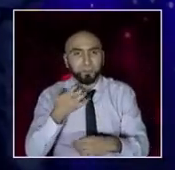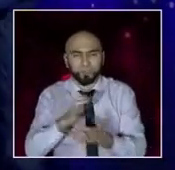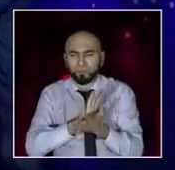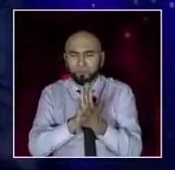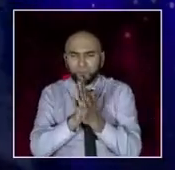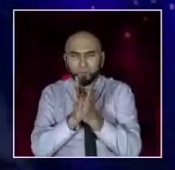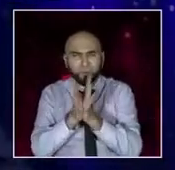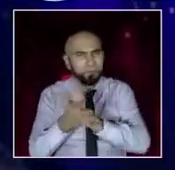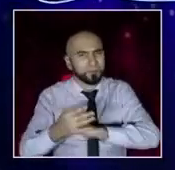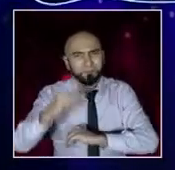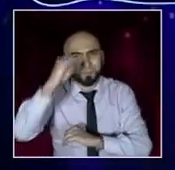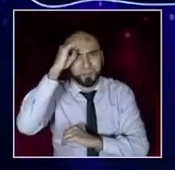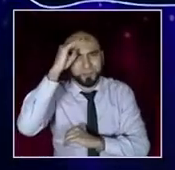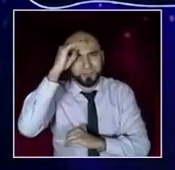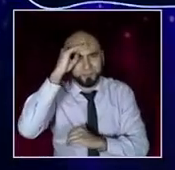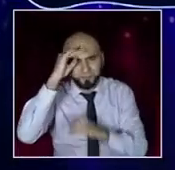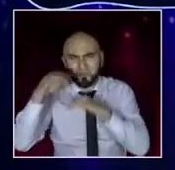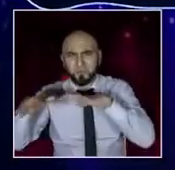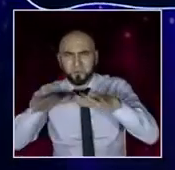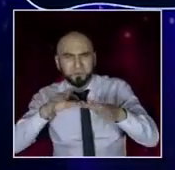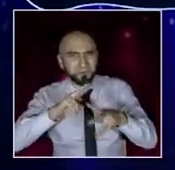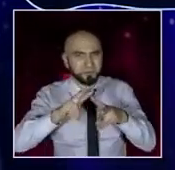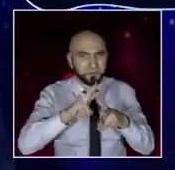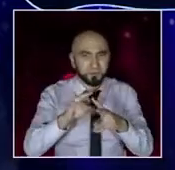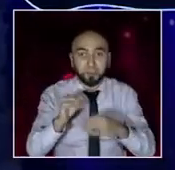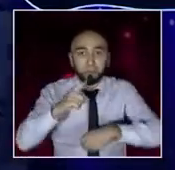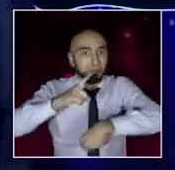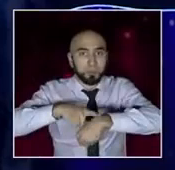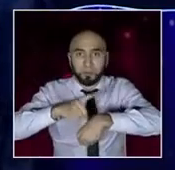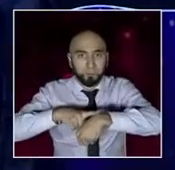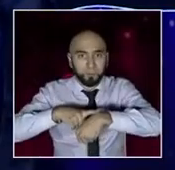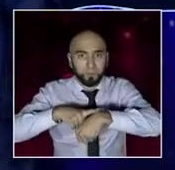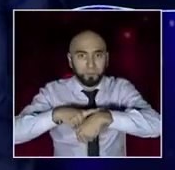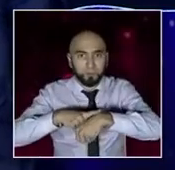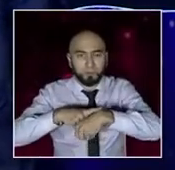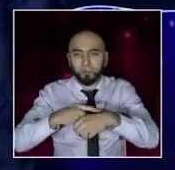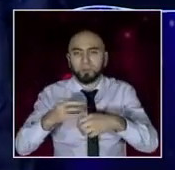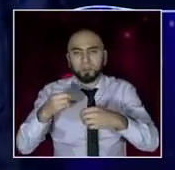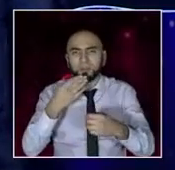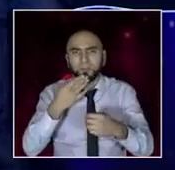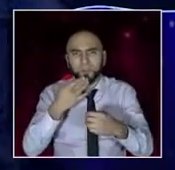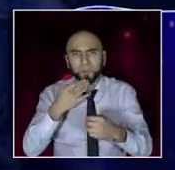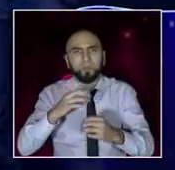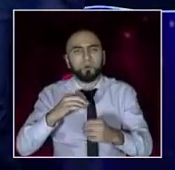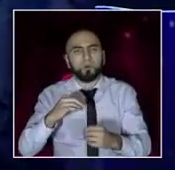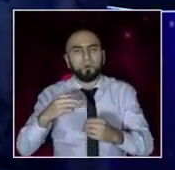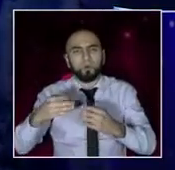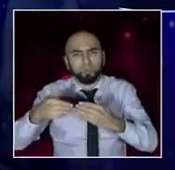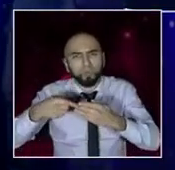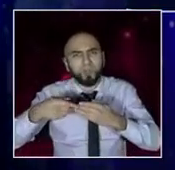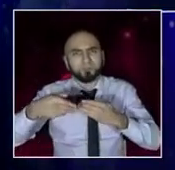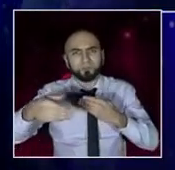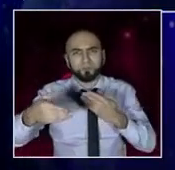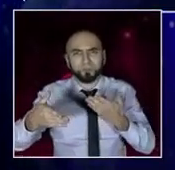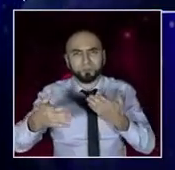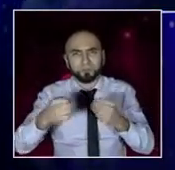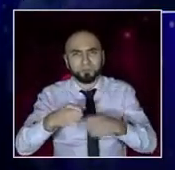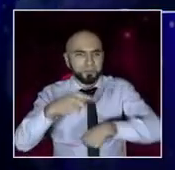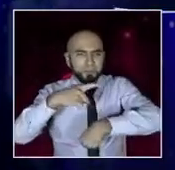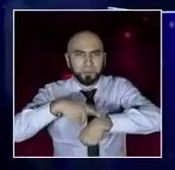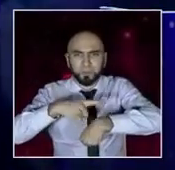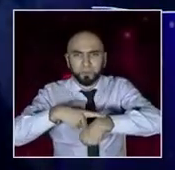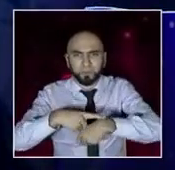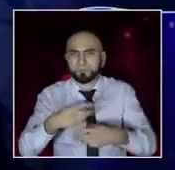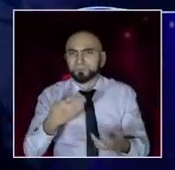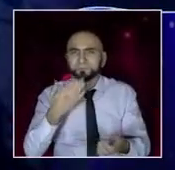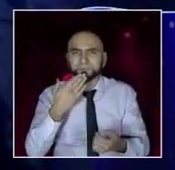experiencias se desarrollan en tiempo, experimentamos el flujo del tiempo, duraciones también, para varios periodos, y tiempo